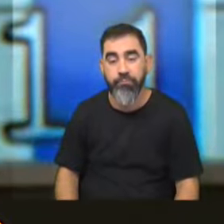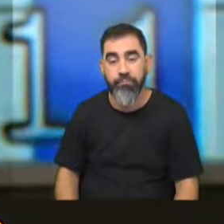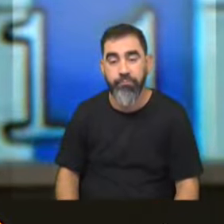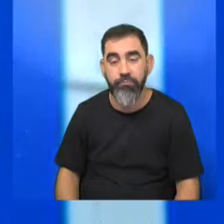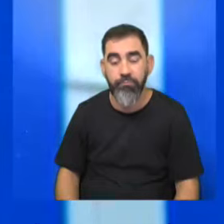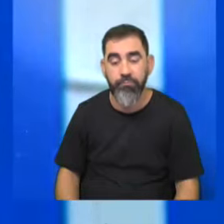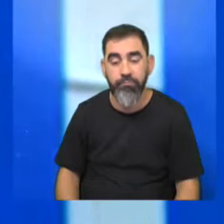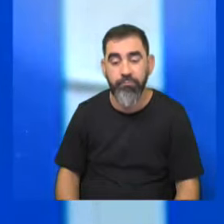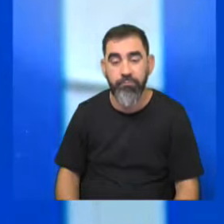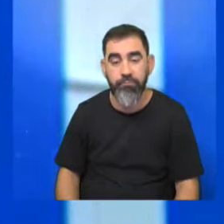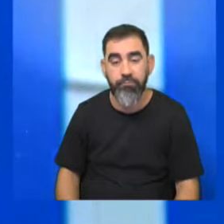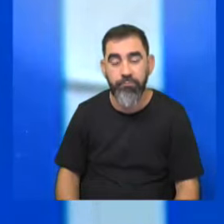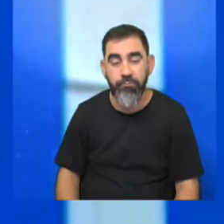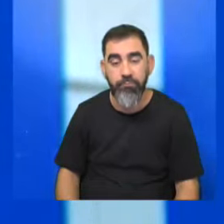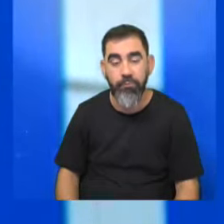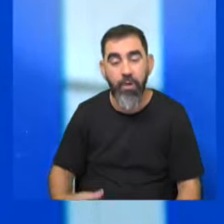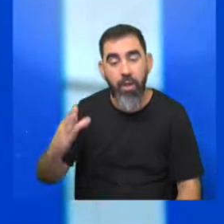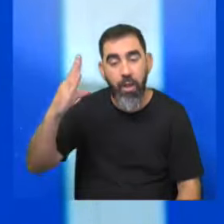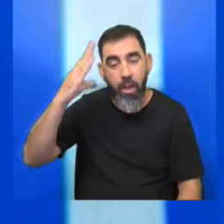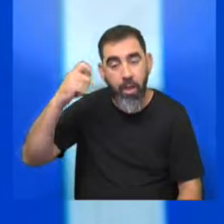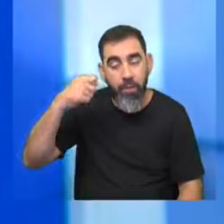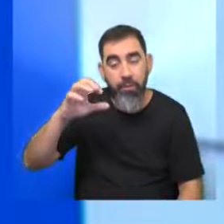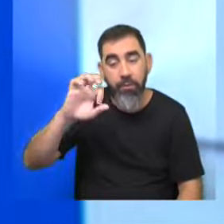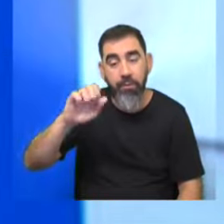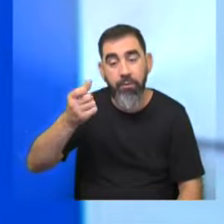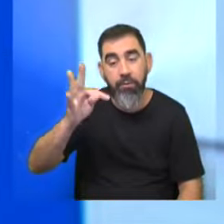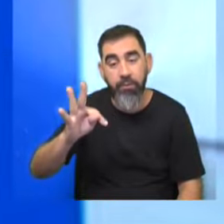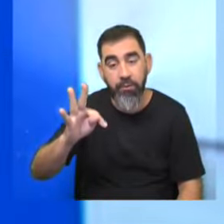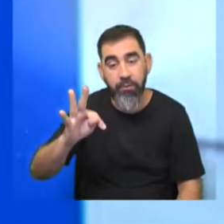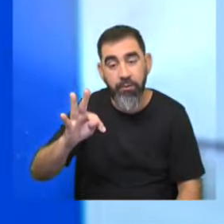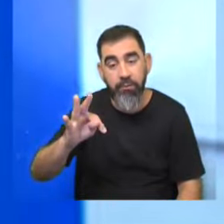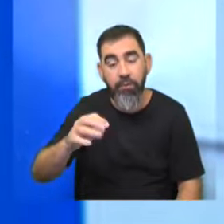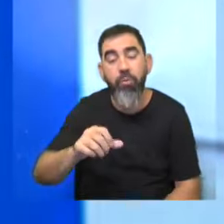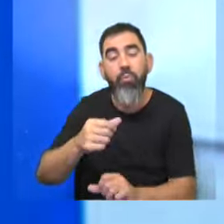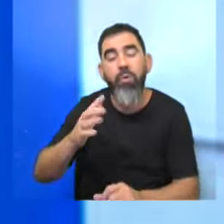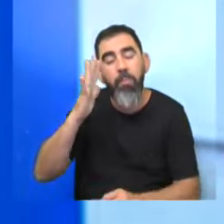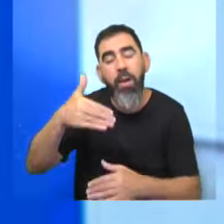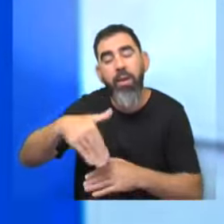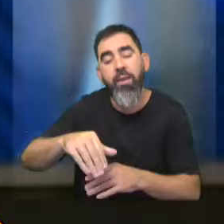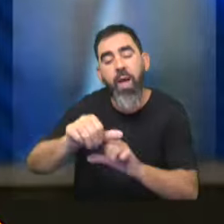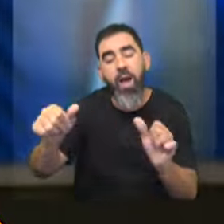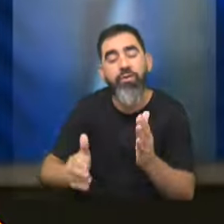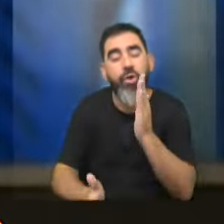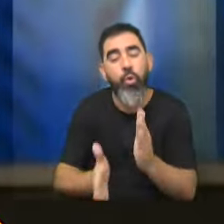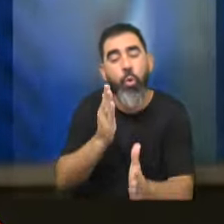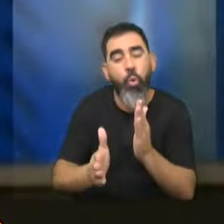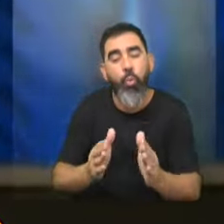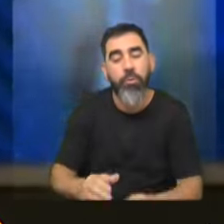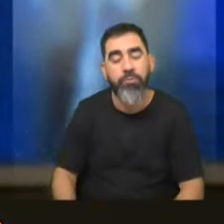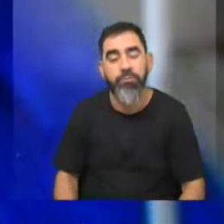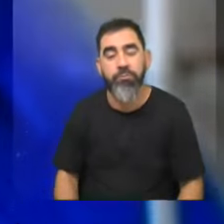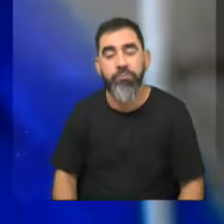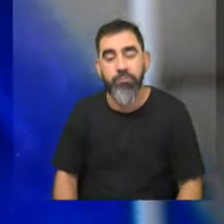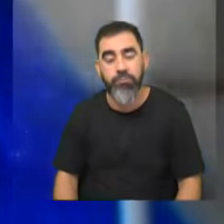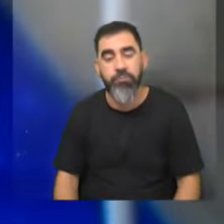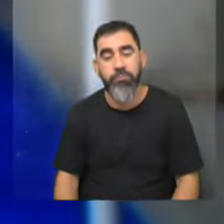en eso. Cuando estaba con el Antel SAT, estoy seguro que si te preguntaban en qué seguías no ibas a decir haciendo robots. Entonces, no. Hoy no sé, claro, no sé qué preguntar.